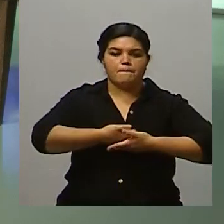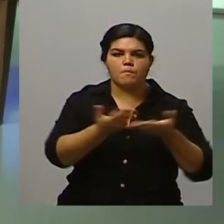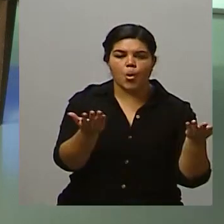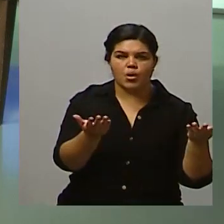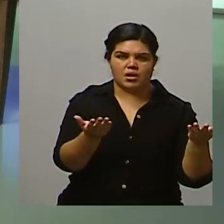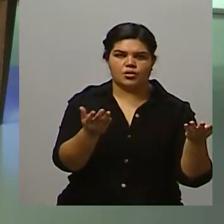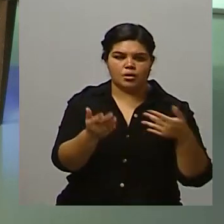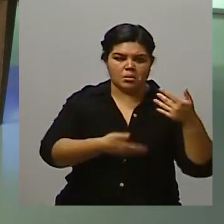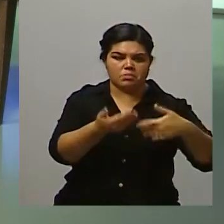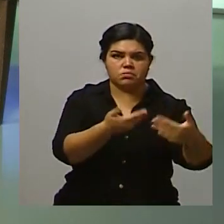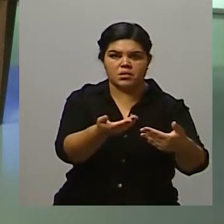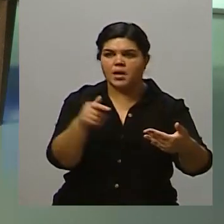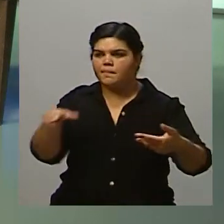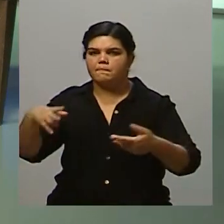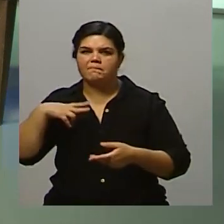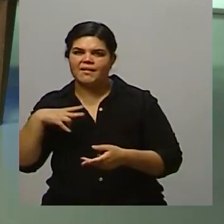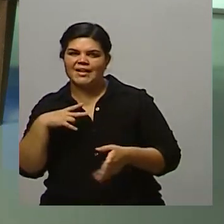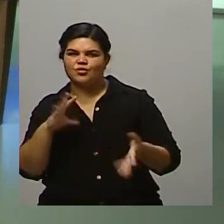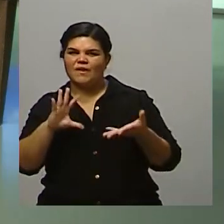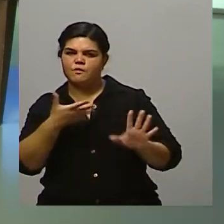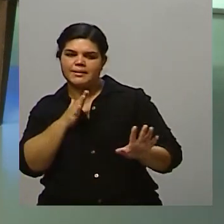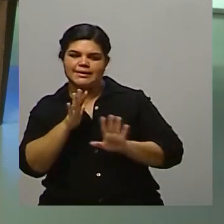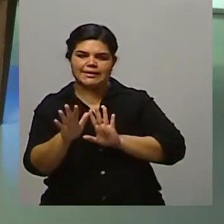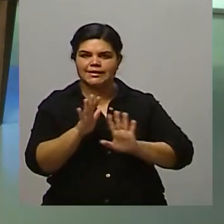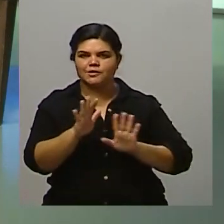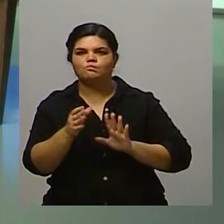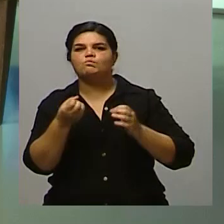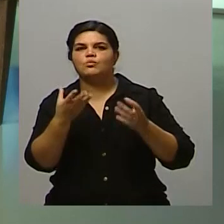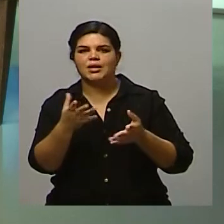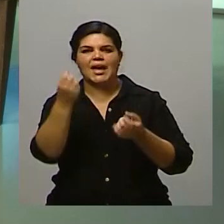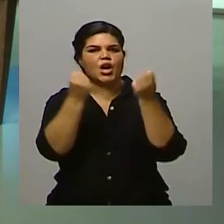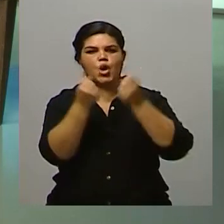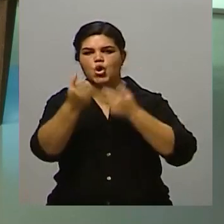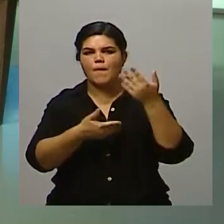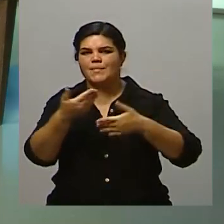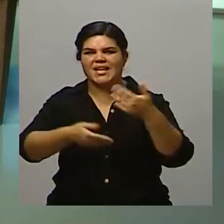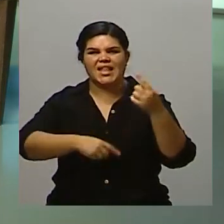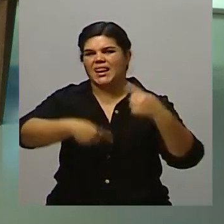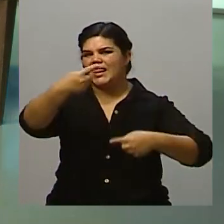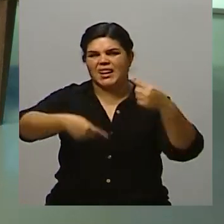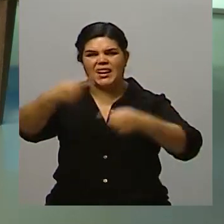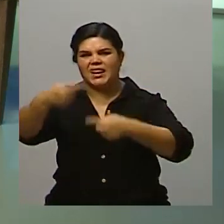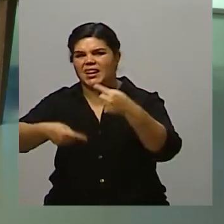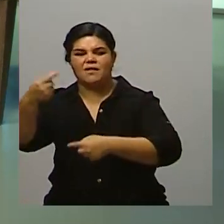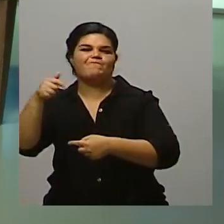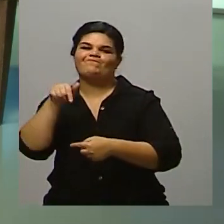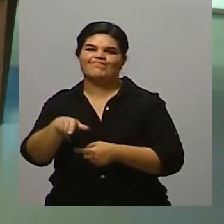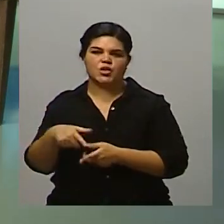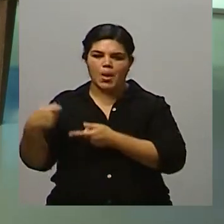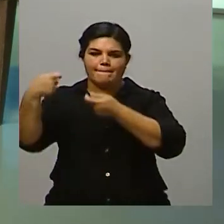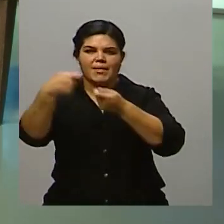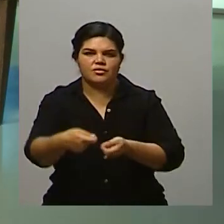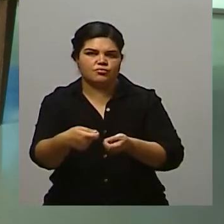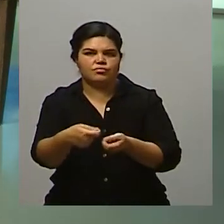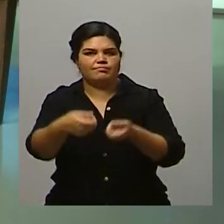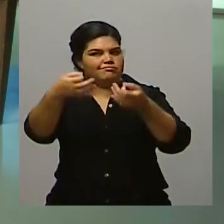de emprendimientos o de proyectos. Que son de largo plazo. Ese es el tema. Uno necesita un horizonte temporal amplio para poder ver, ¿no?